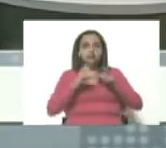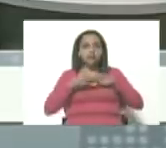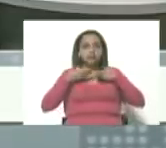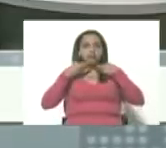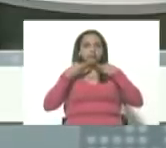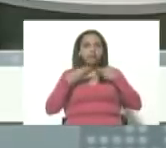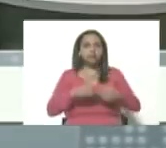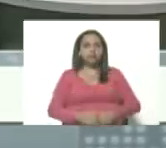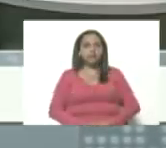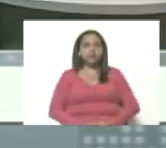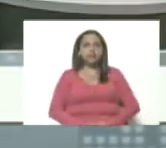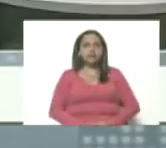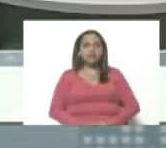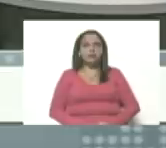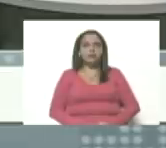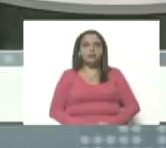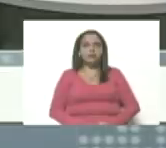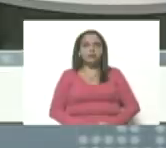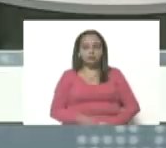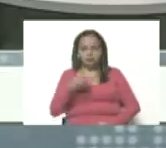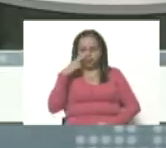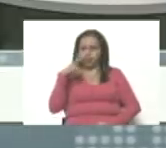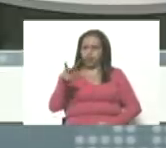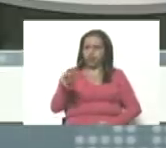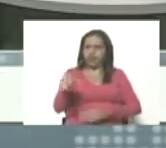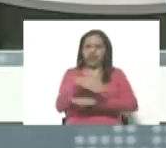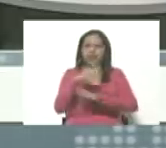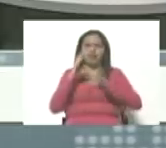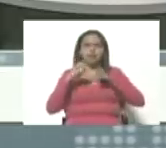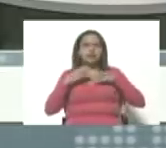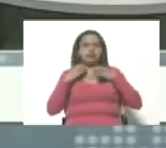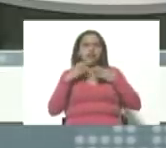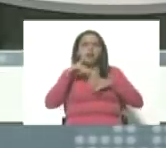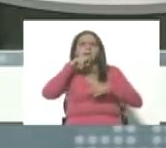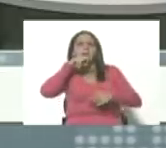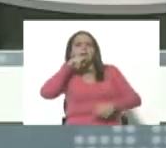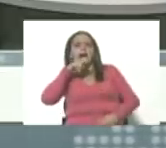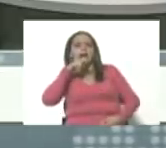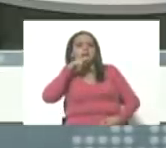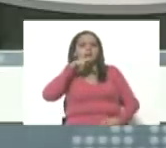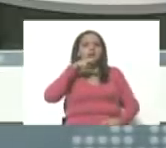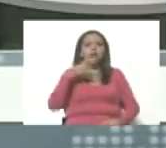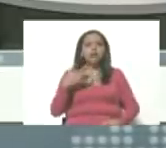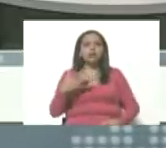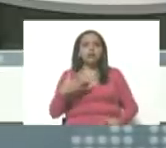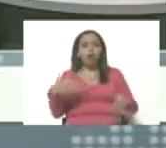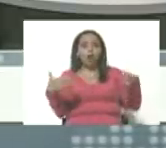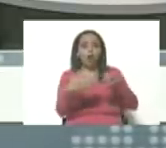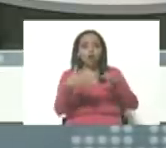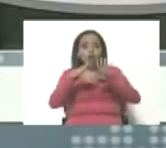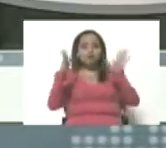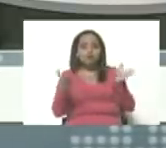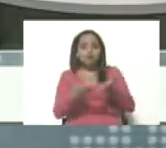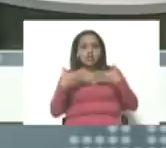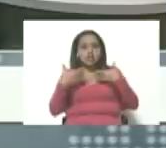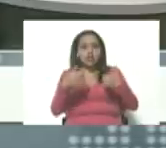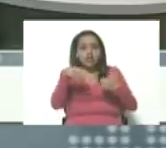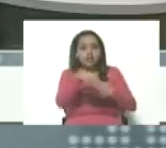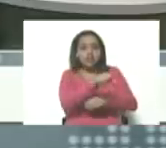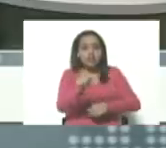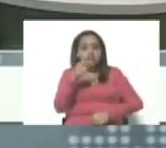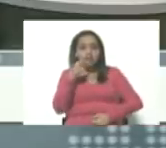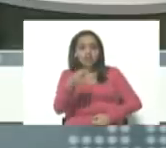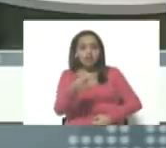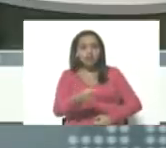aquí. Y usted lo ve por la calle aquí y va hablando. La Organización Mundial de la Salud esta semana dijo